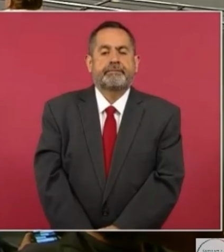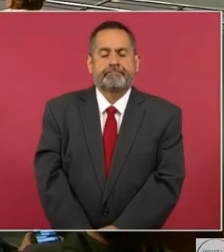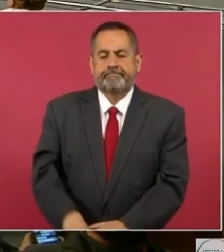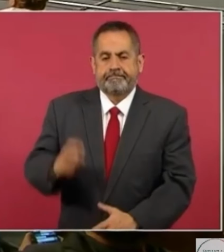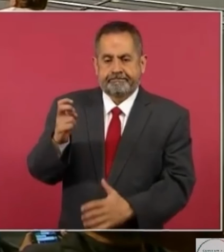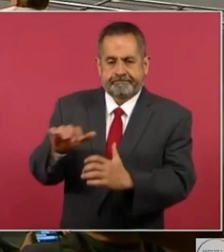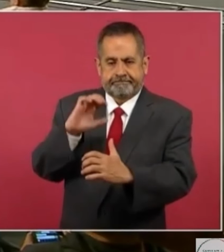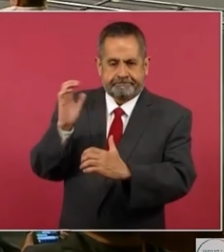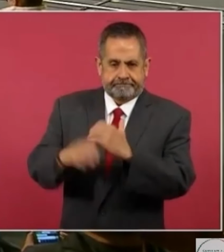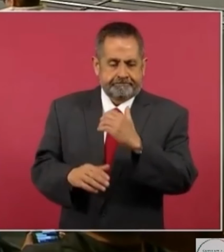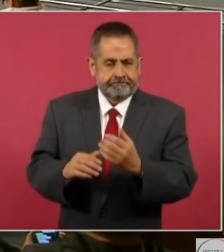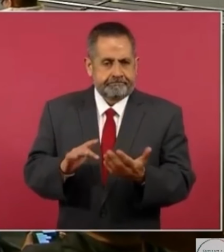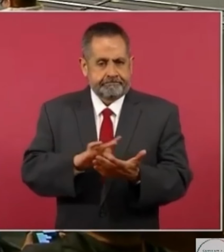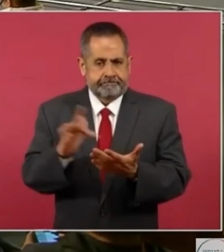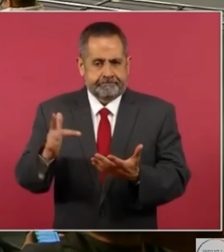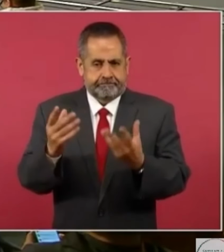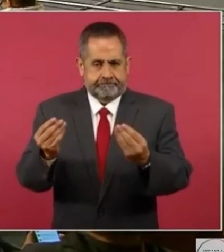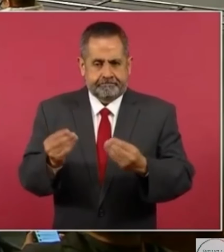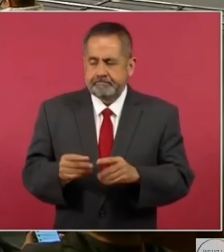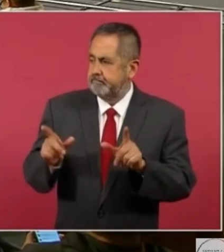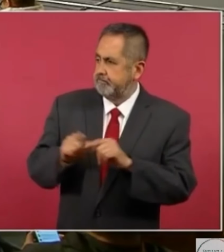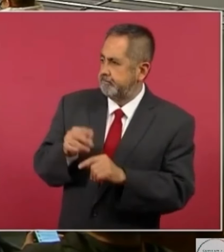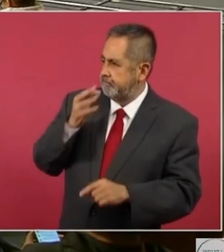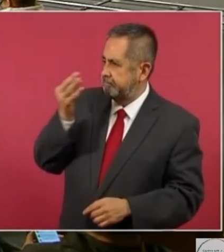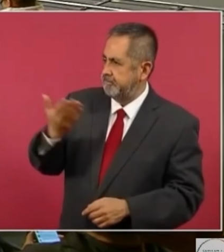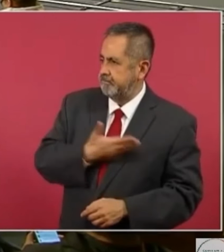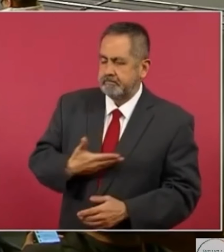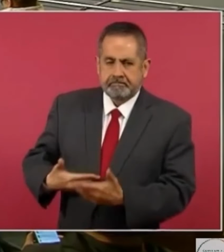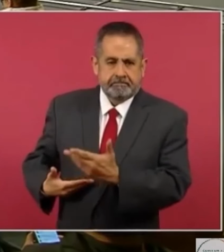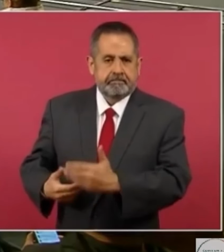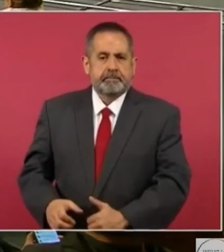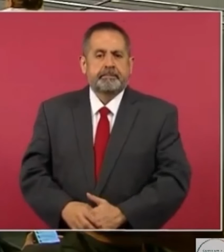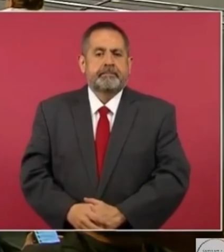cuanto, muchas gracias. Todo, presidente.